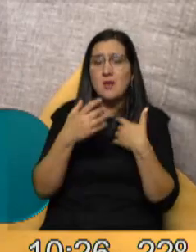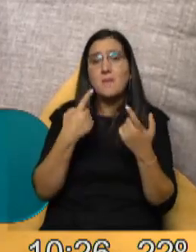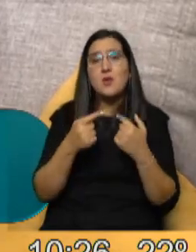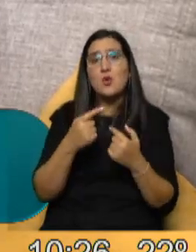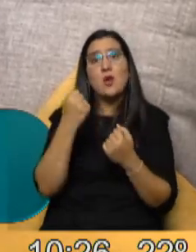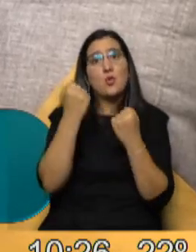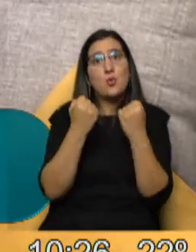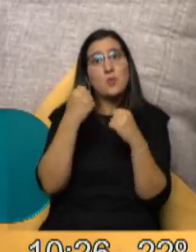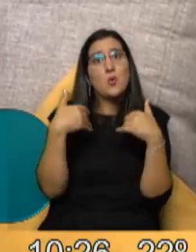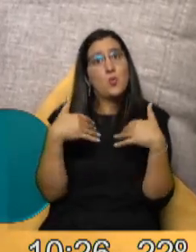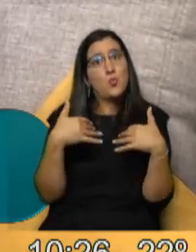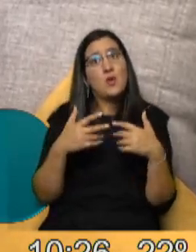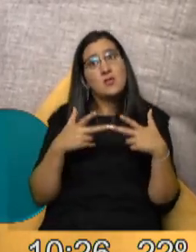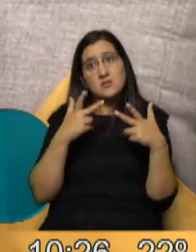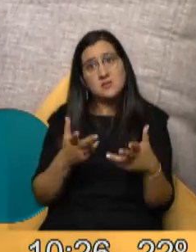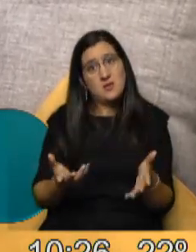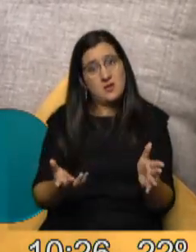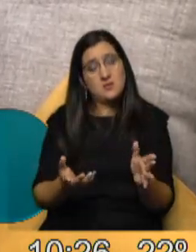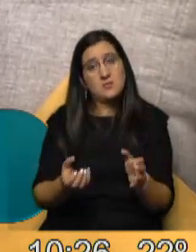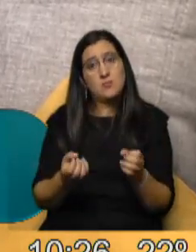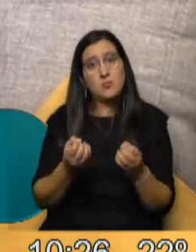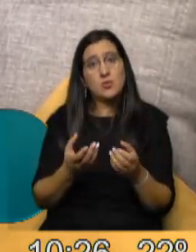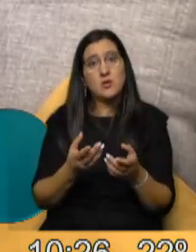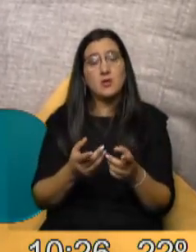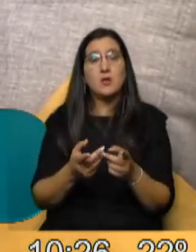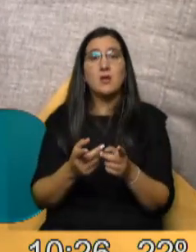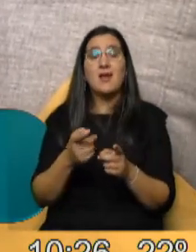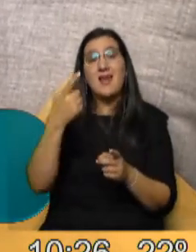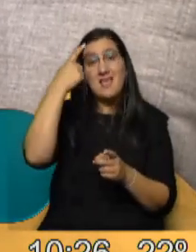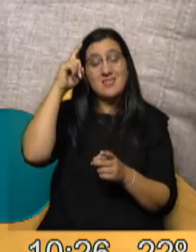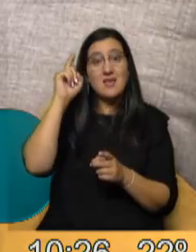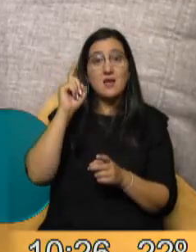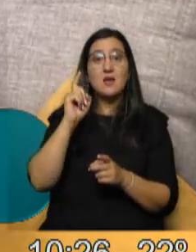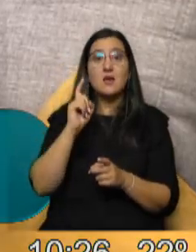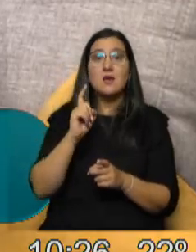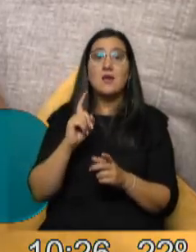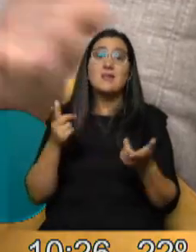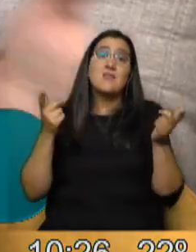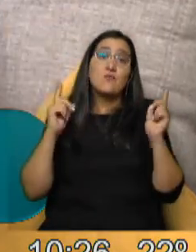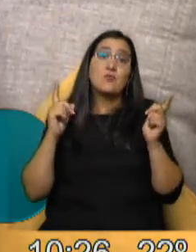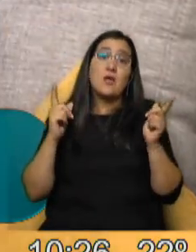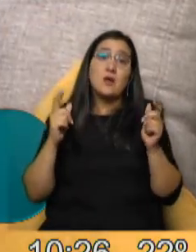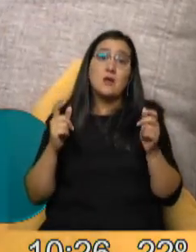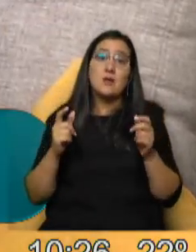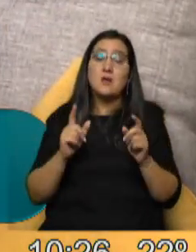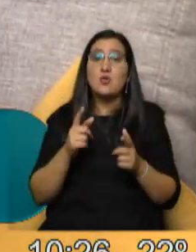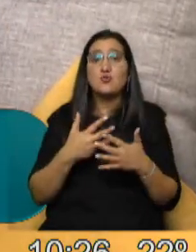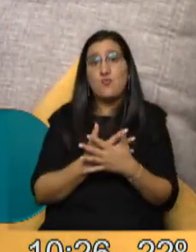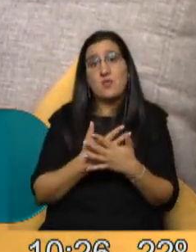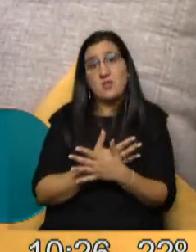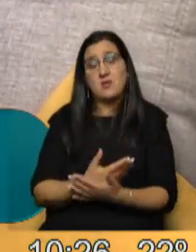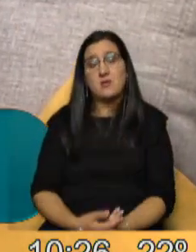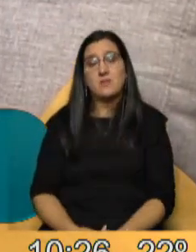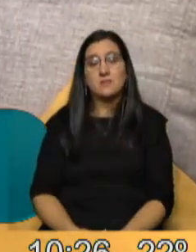escollo. Pero hay que decírselos igual, porque en realidad tampoco es que la idea de tener mascotas es tratar de disfrutar la compañía con y no padecer la compañía